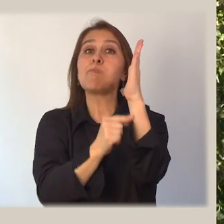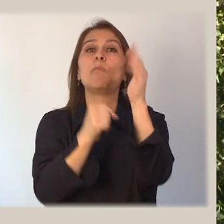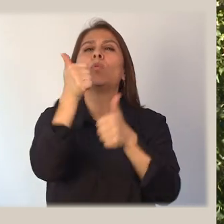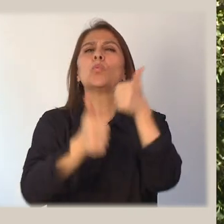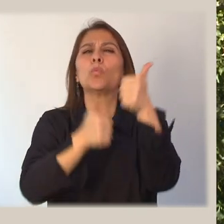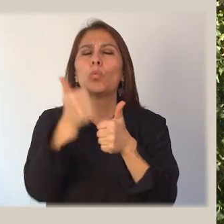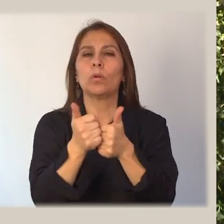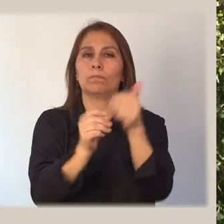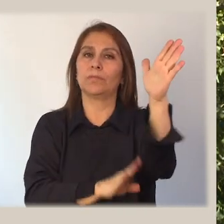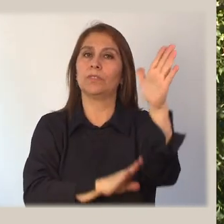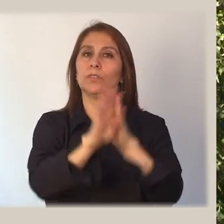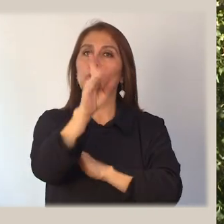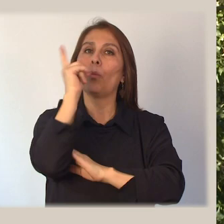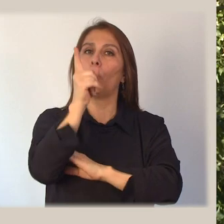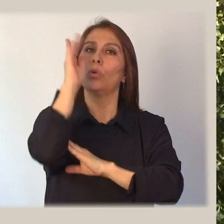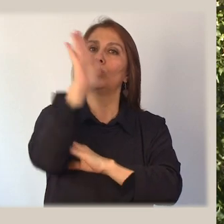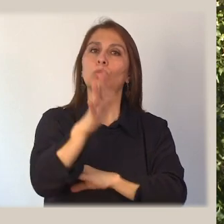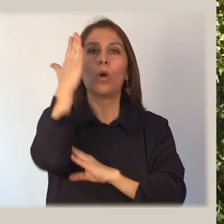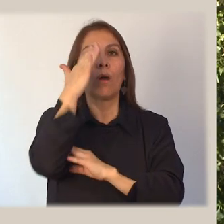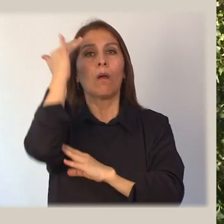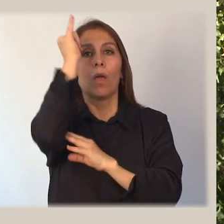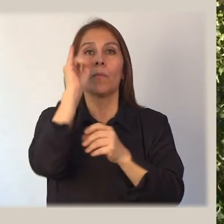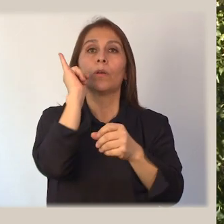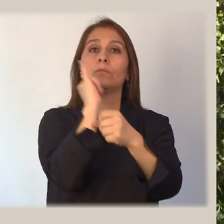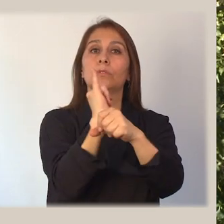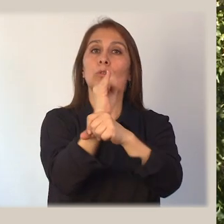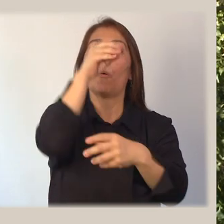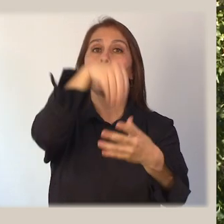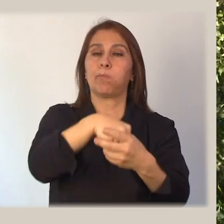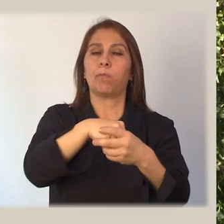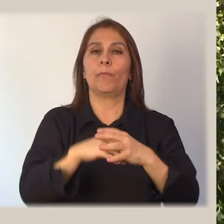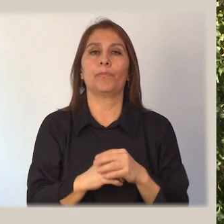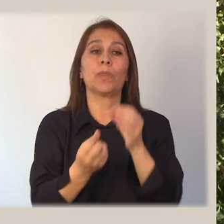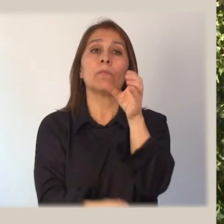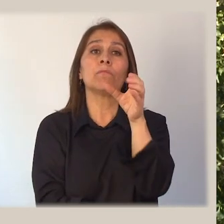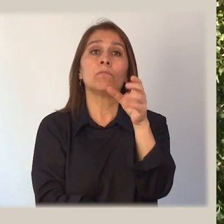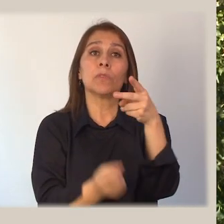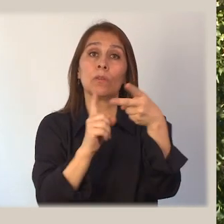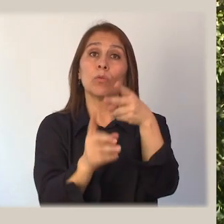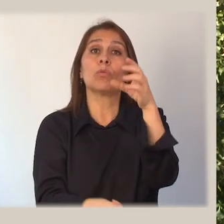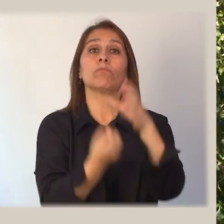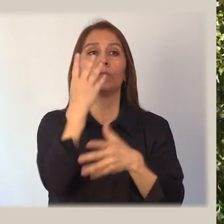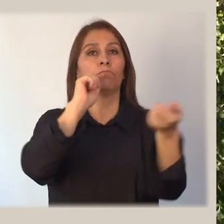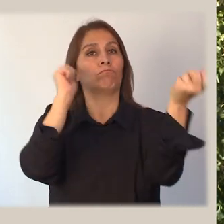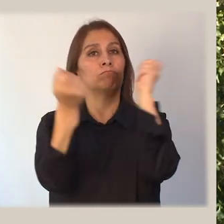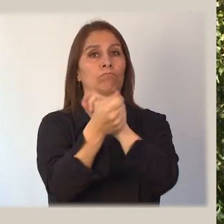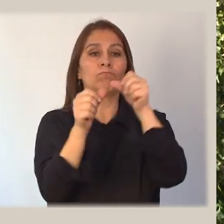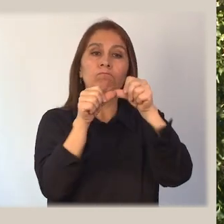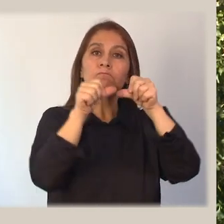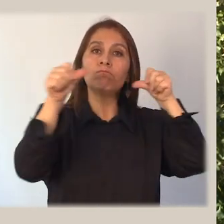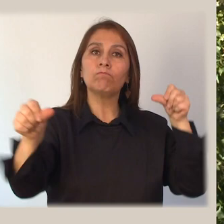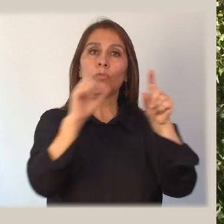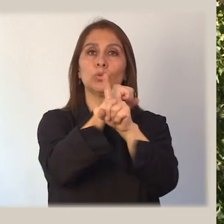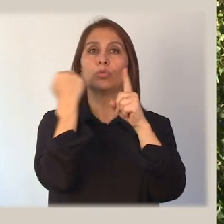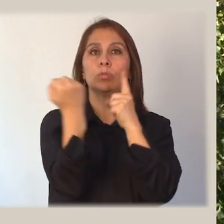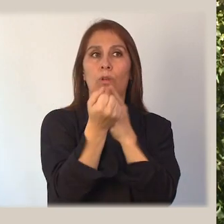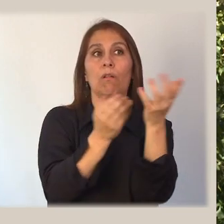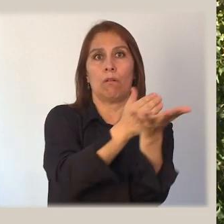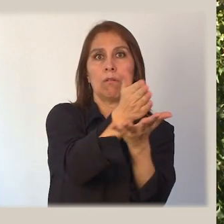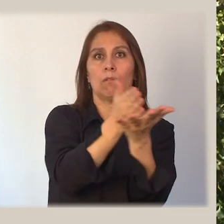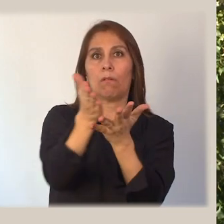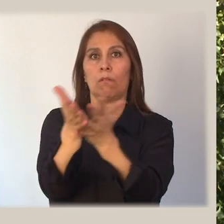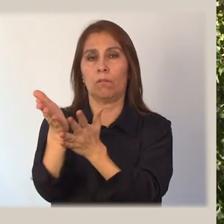estos aspectos se encuentran el desarrollo de políticas académicas institucionales, la creación, modificación y extensión social